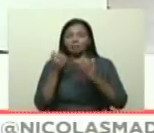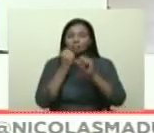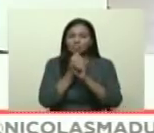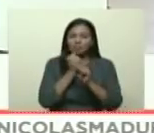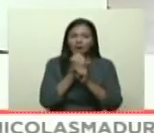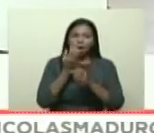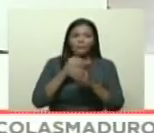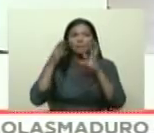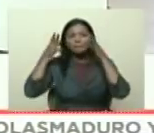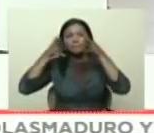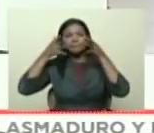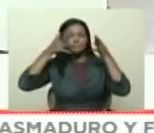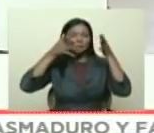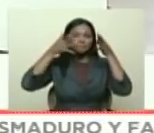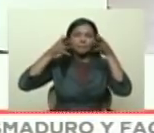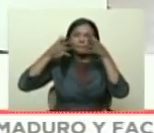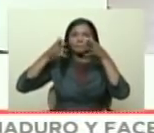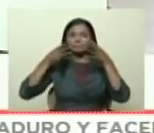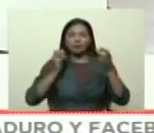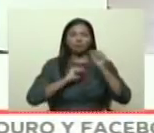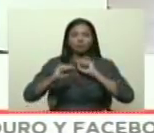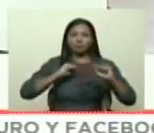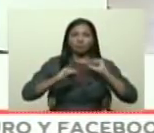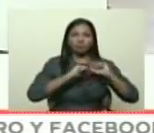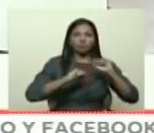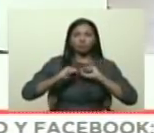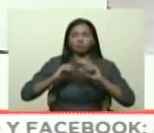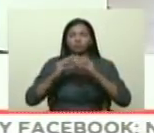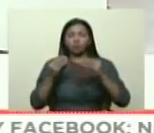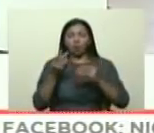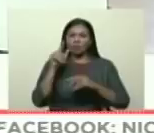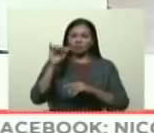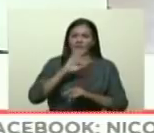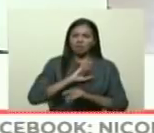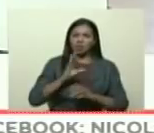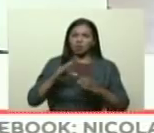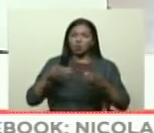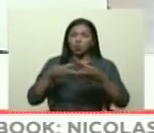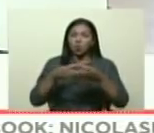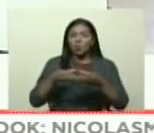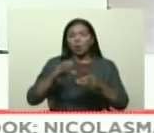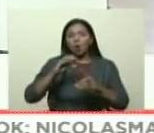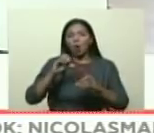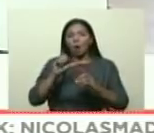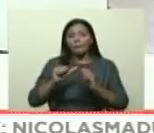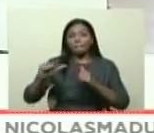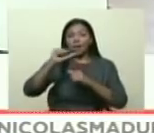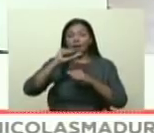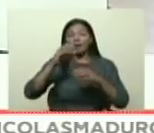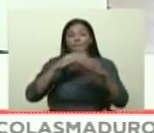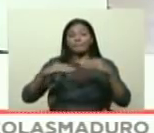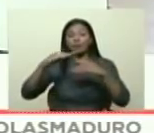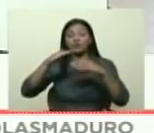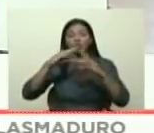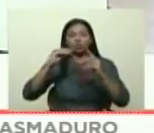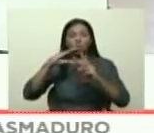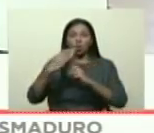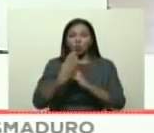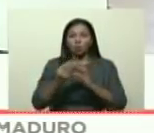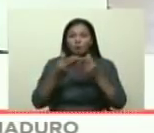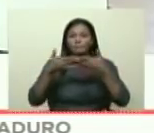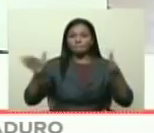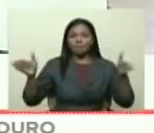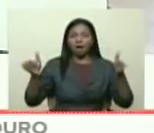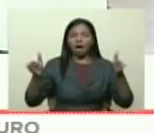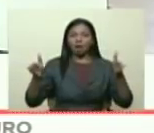trabajando, asesorando, moviéndola. Esto tiene que ser un Estado Mayor de la Cultura, Ernesta, como siempre te he dicho, de puertas